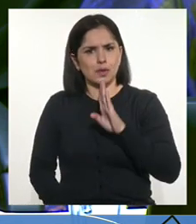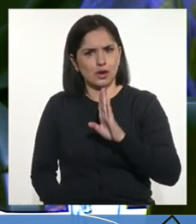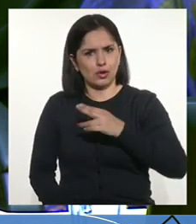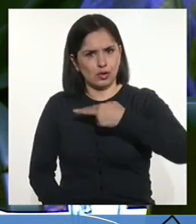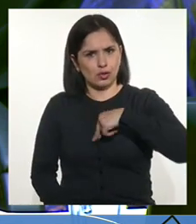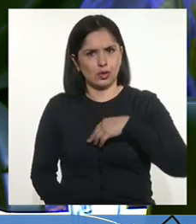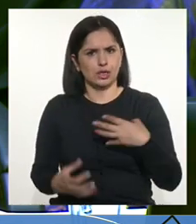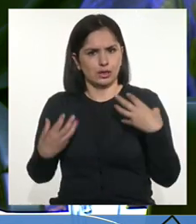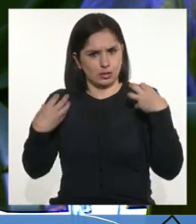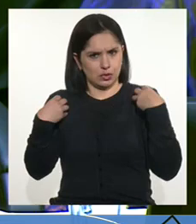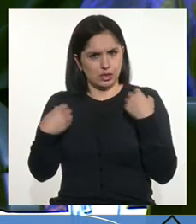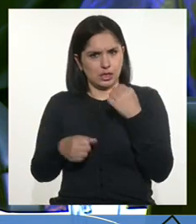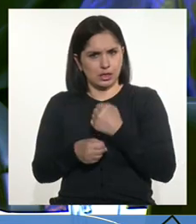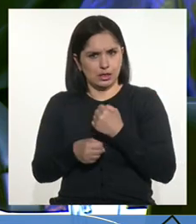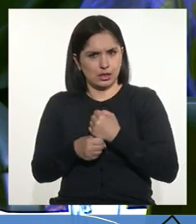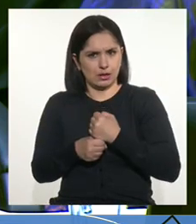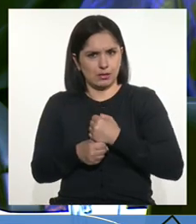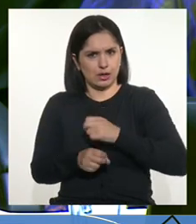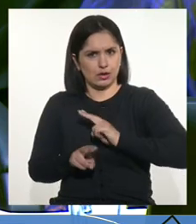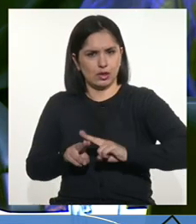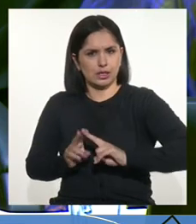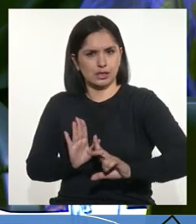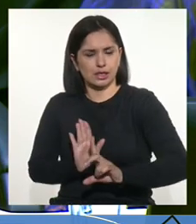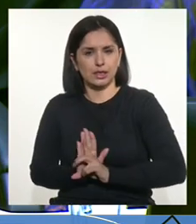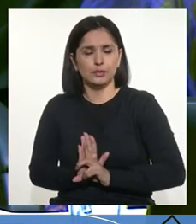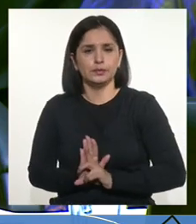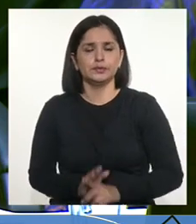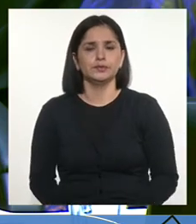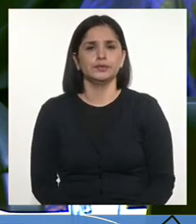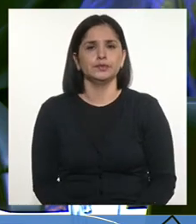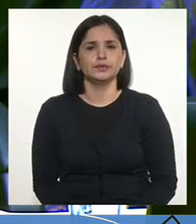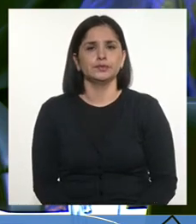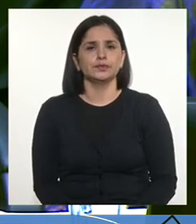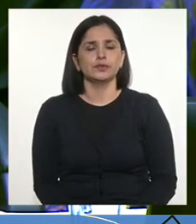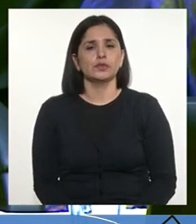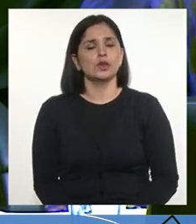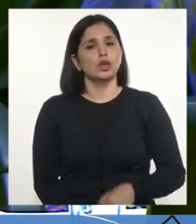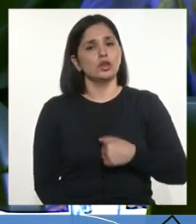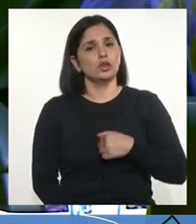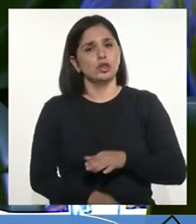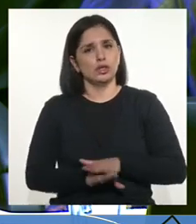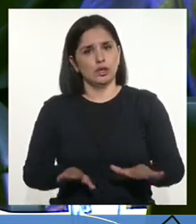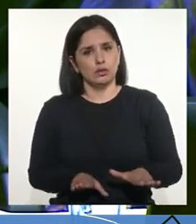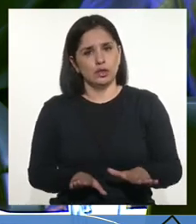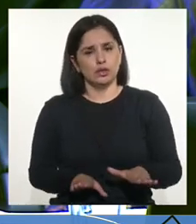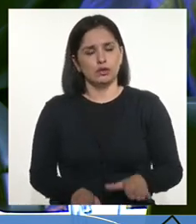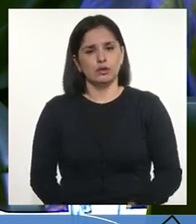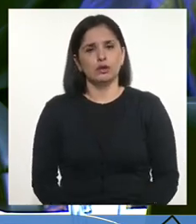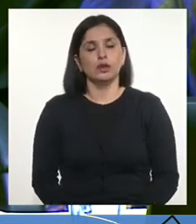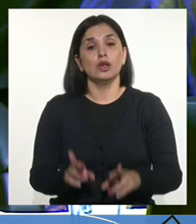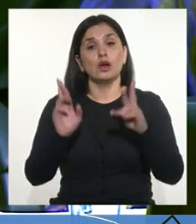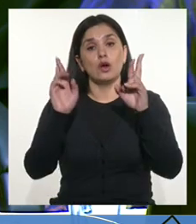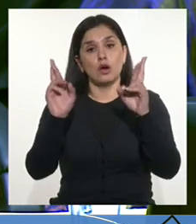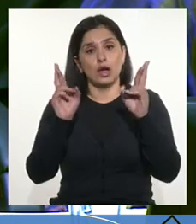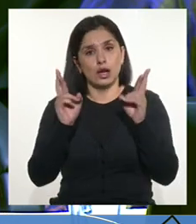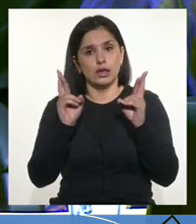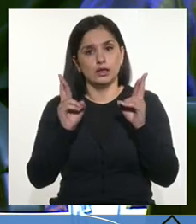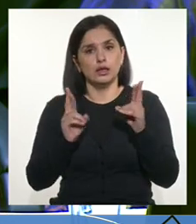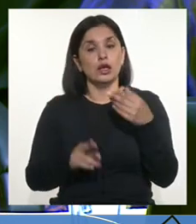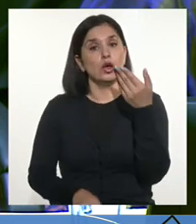nuestra función legislativa presidente yo termino diciéndole que ojalá